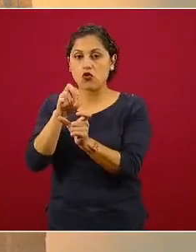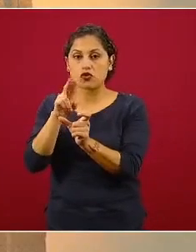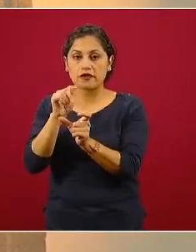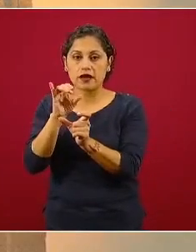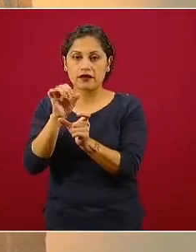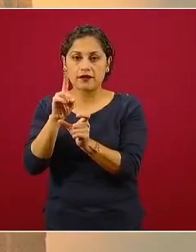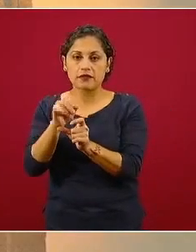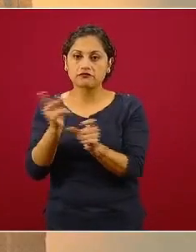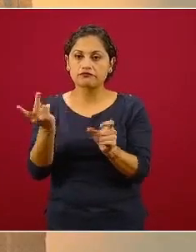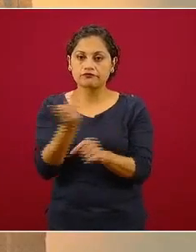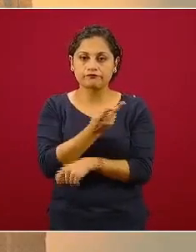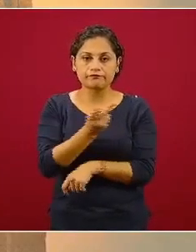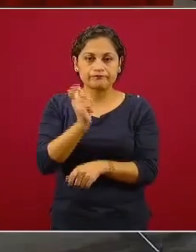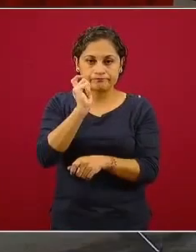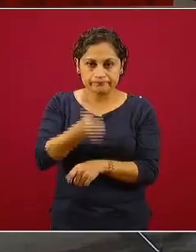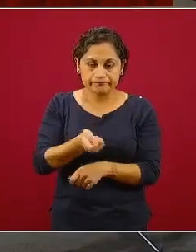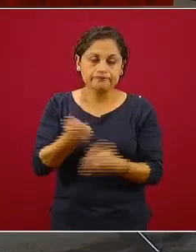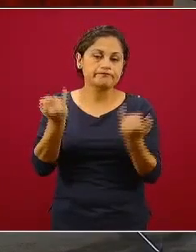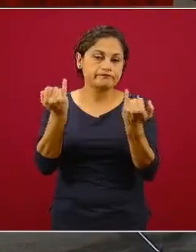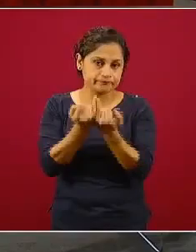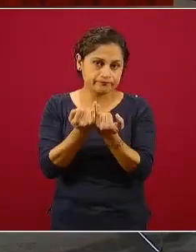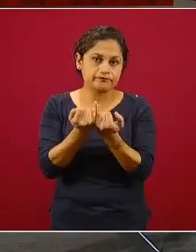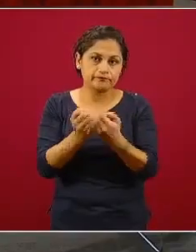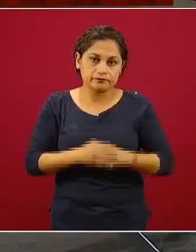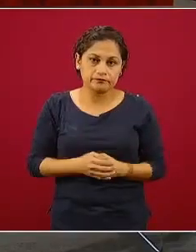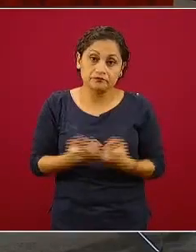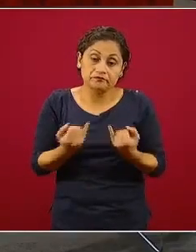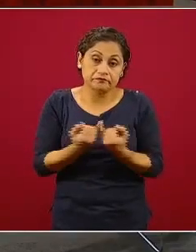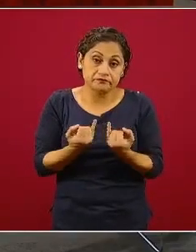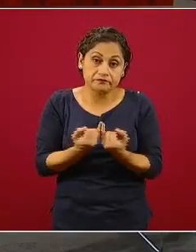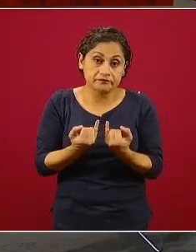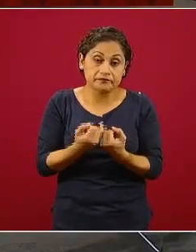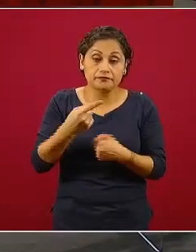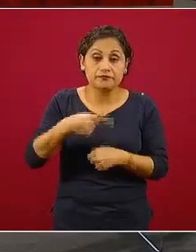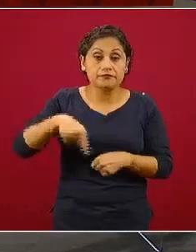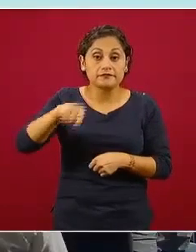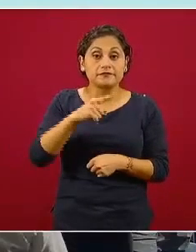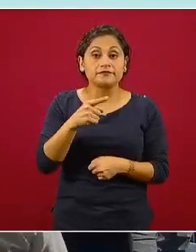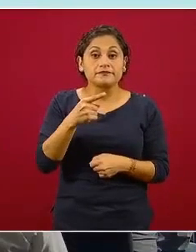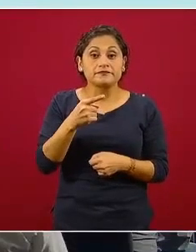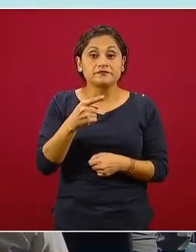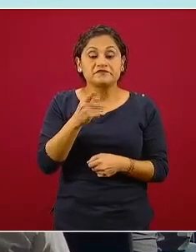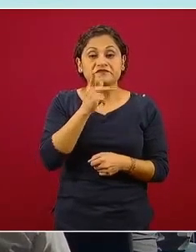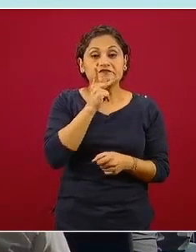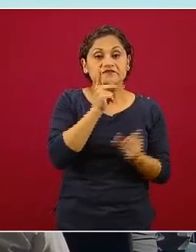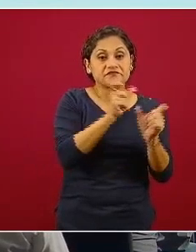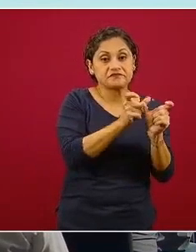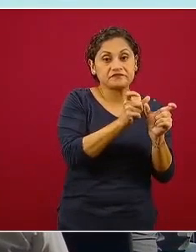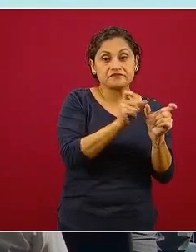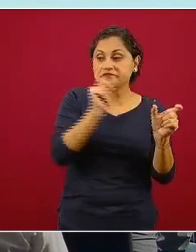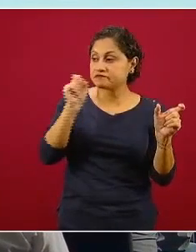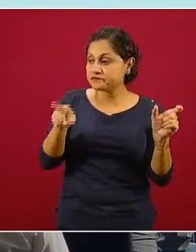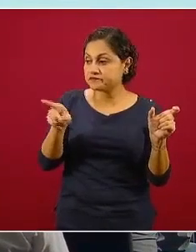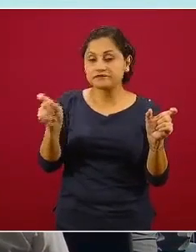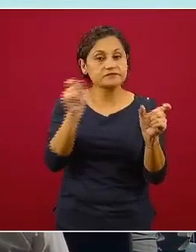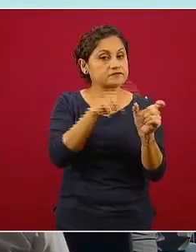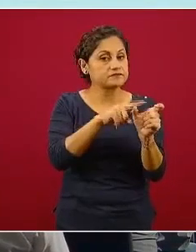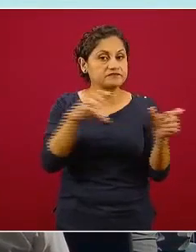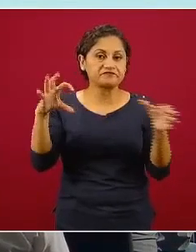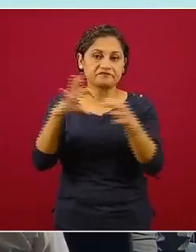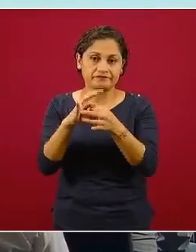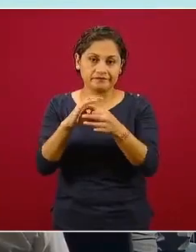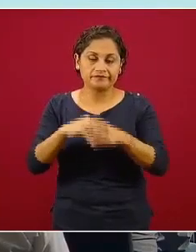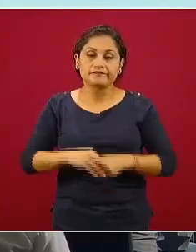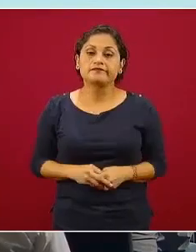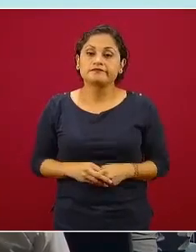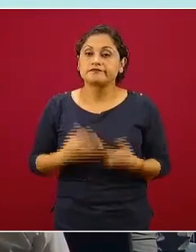regreso. Liebre, búsquese conejo, conejo, búsquese liebre. Es como estas definiciones circulares. El punto aquí es